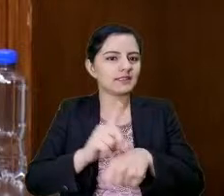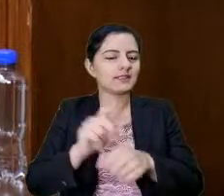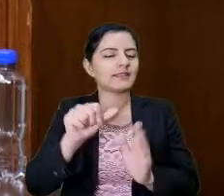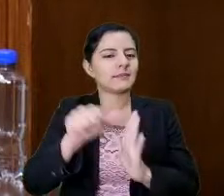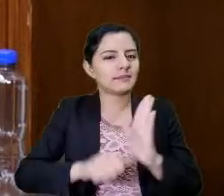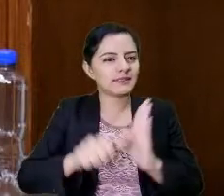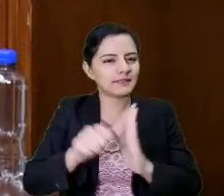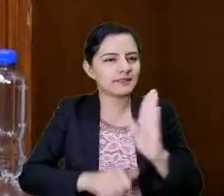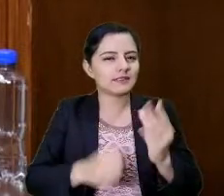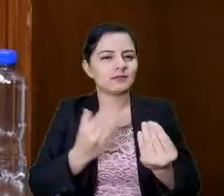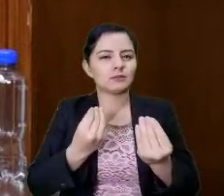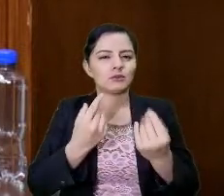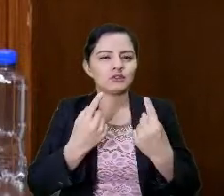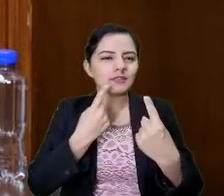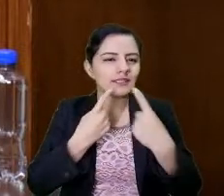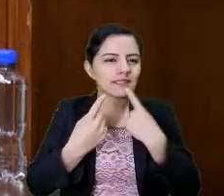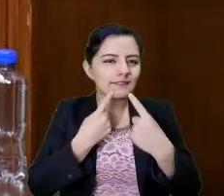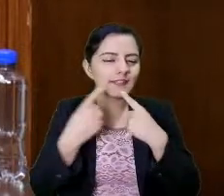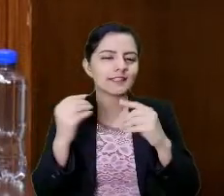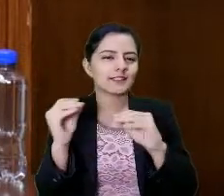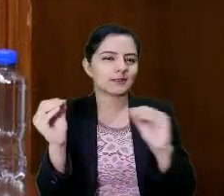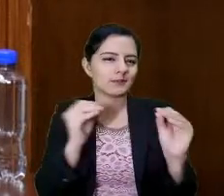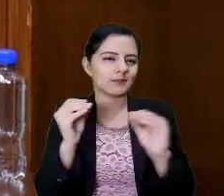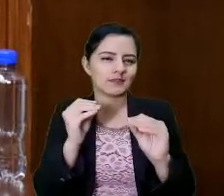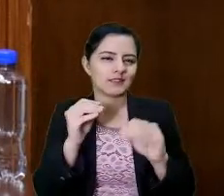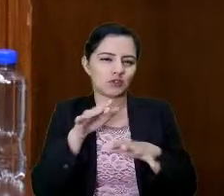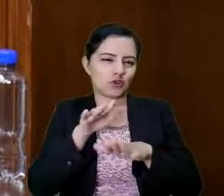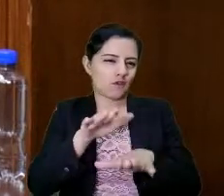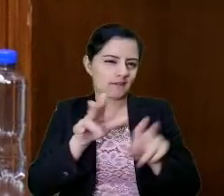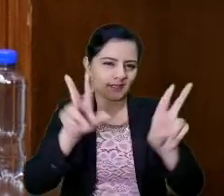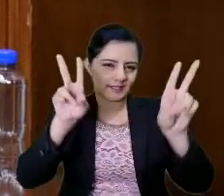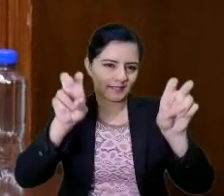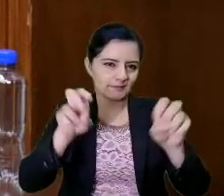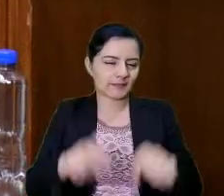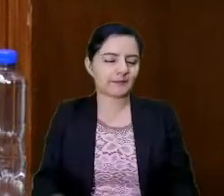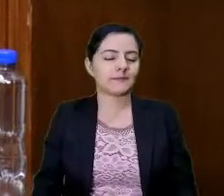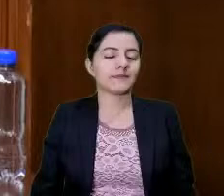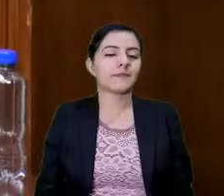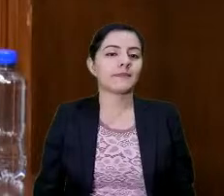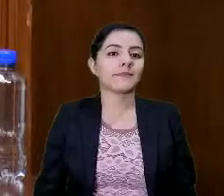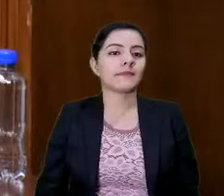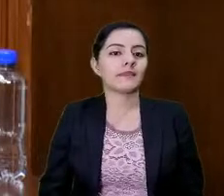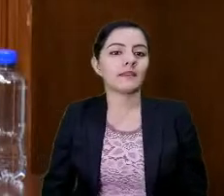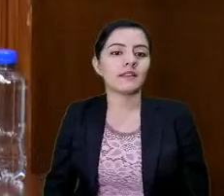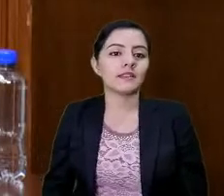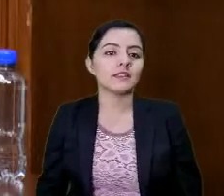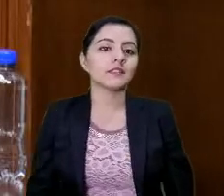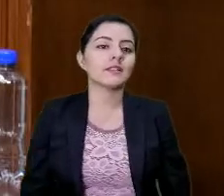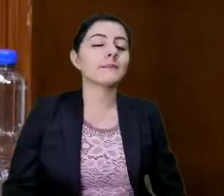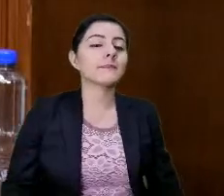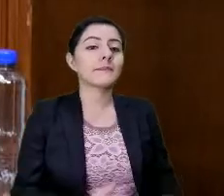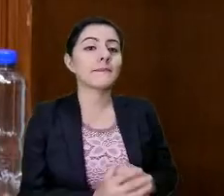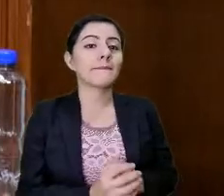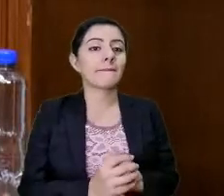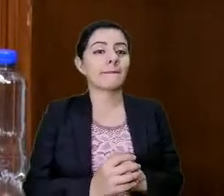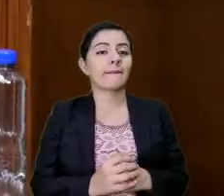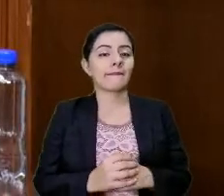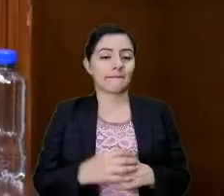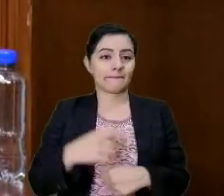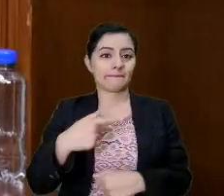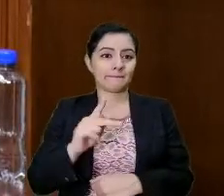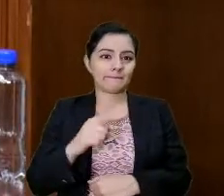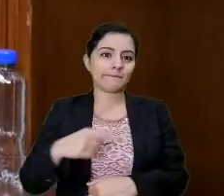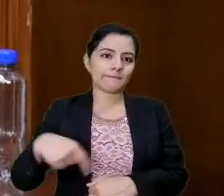mucho debate en este tema. Pero para nadie es un secreto que existe